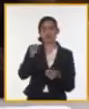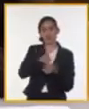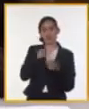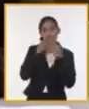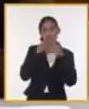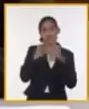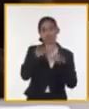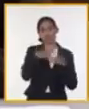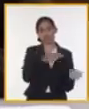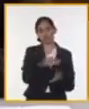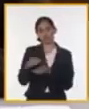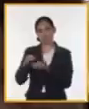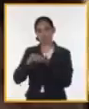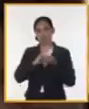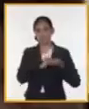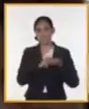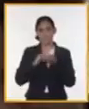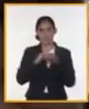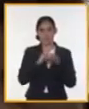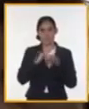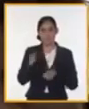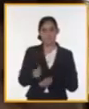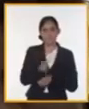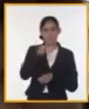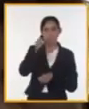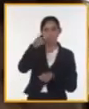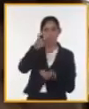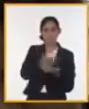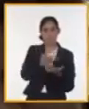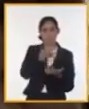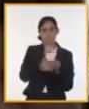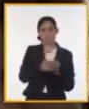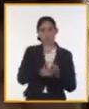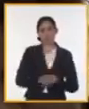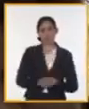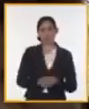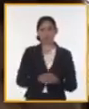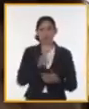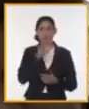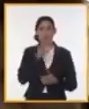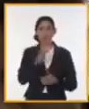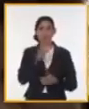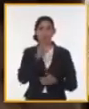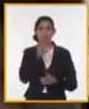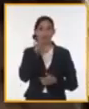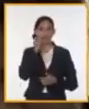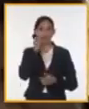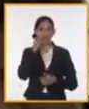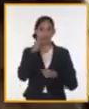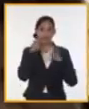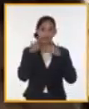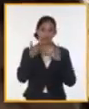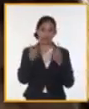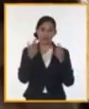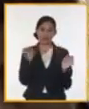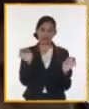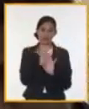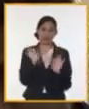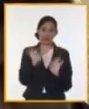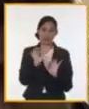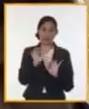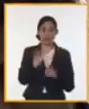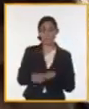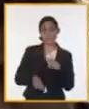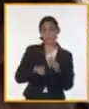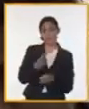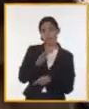Julio, presidente de ASCUBA. Es verdad que nos falta una cantidad de recursos y si mañana tuviéramos los recursos, yo le